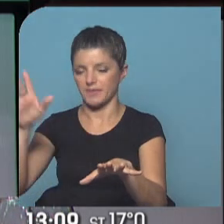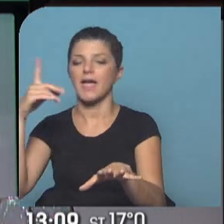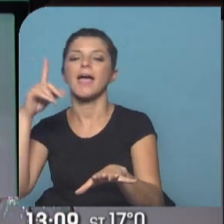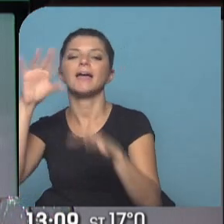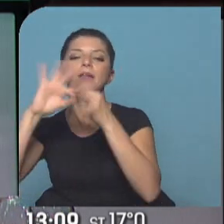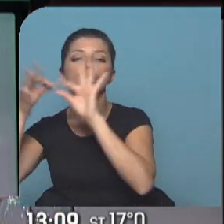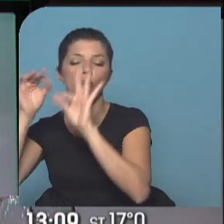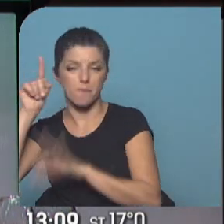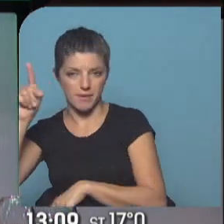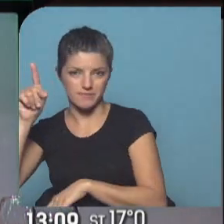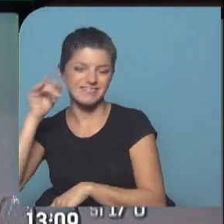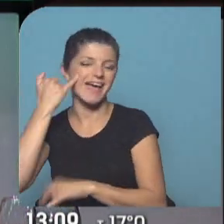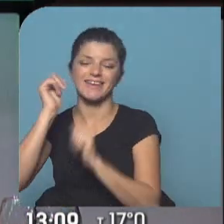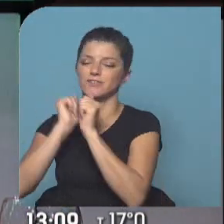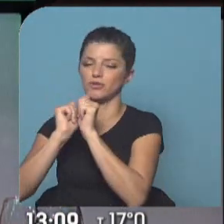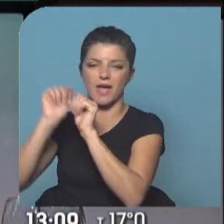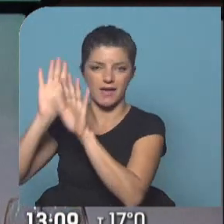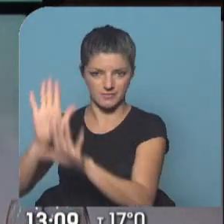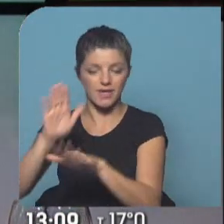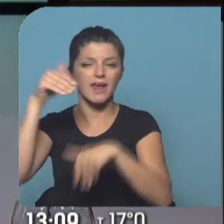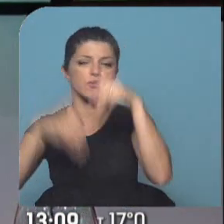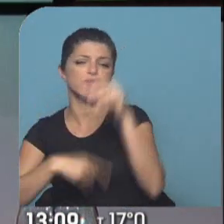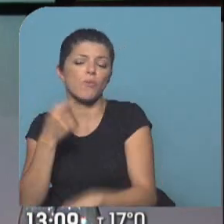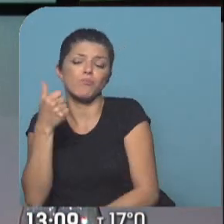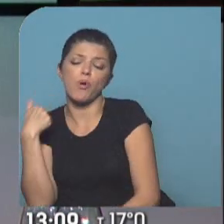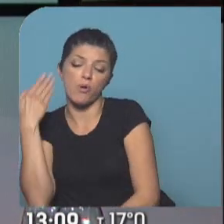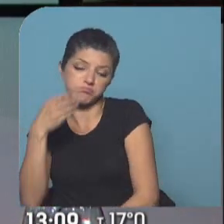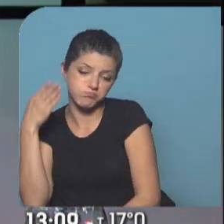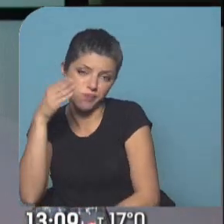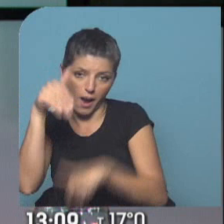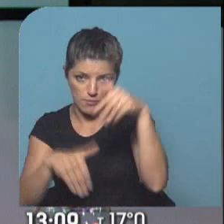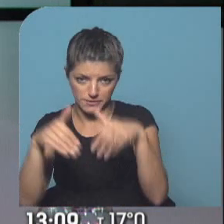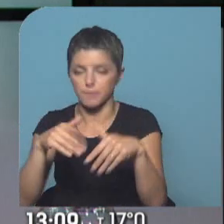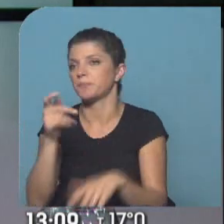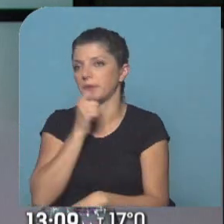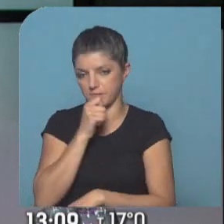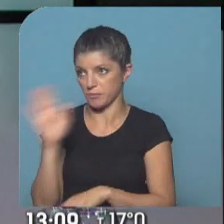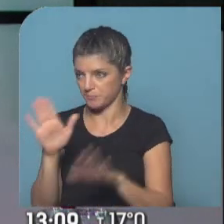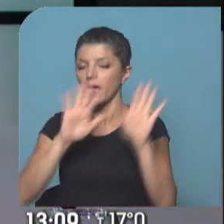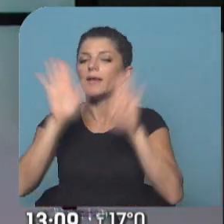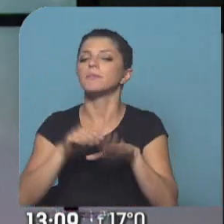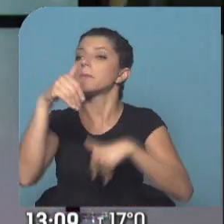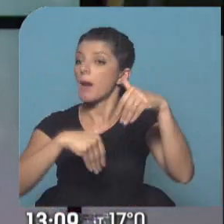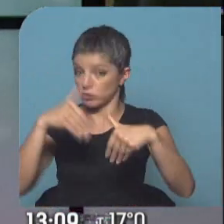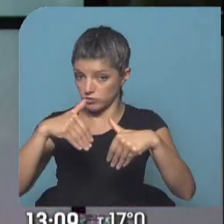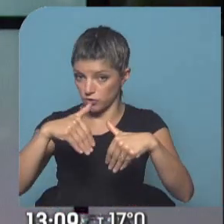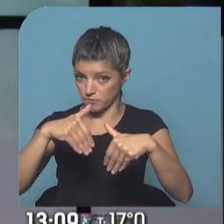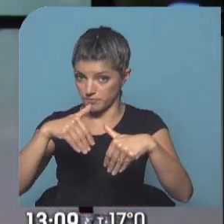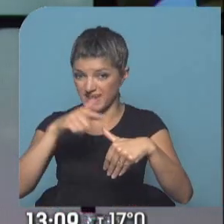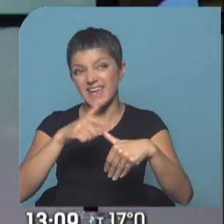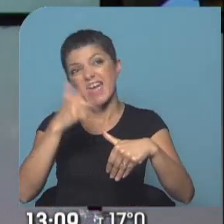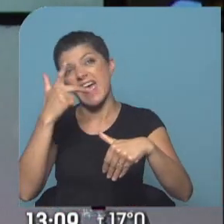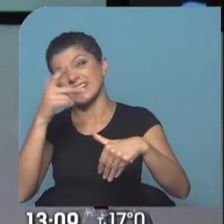participación histórica en las elecciones. Es decir, se hace el referéndum, calcula que un 30%